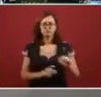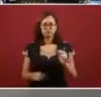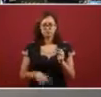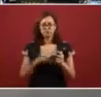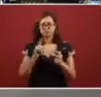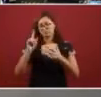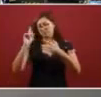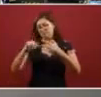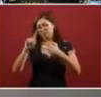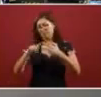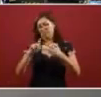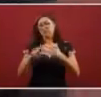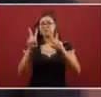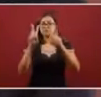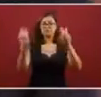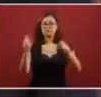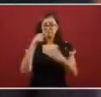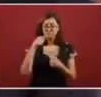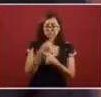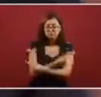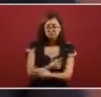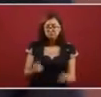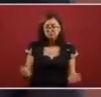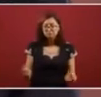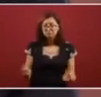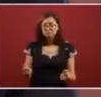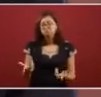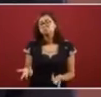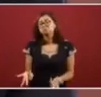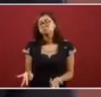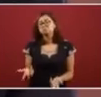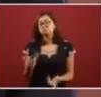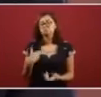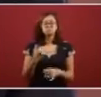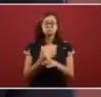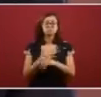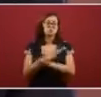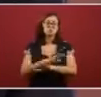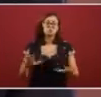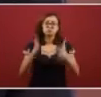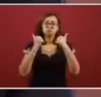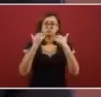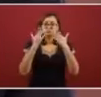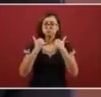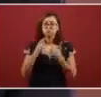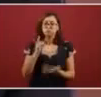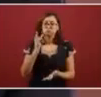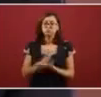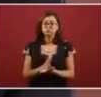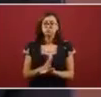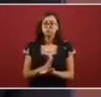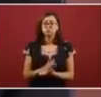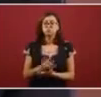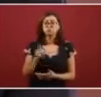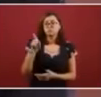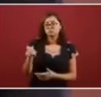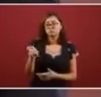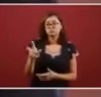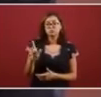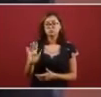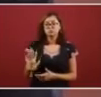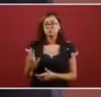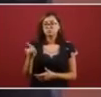niños, no tengo yo más información que la que se dio a conocer